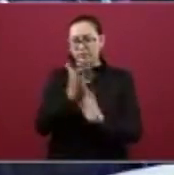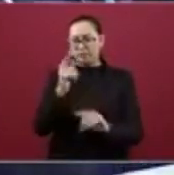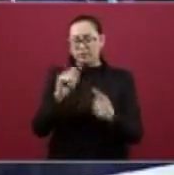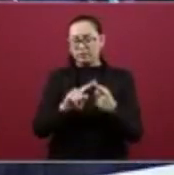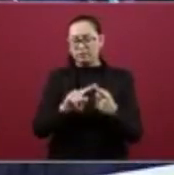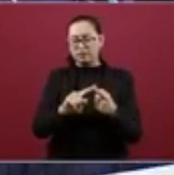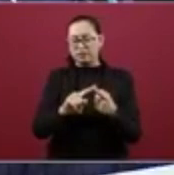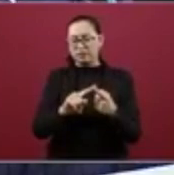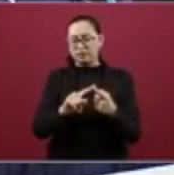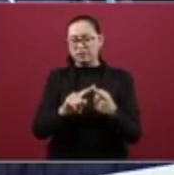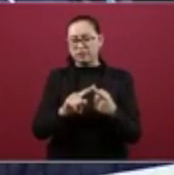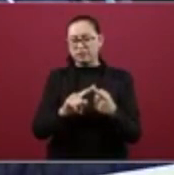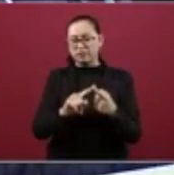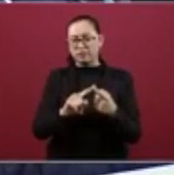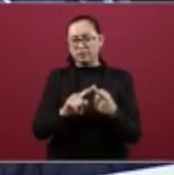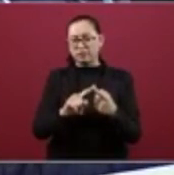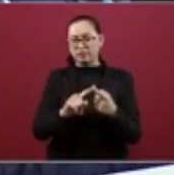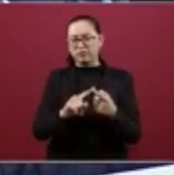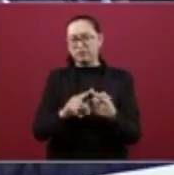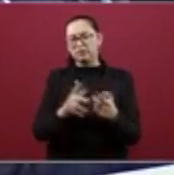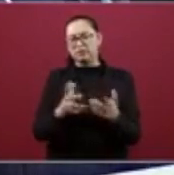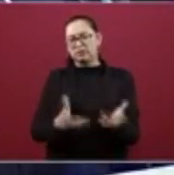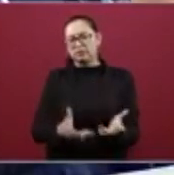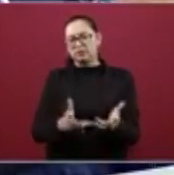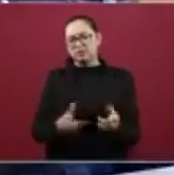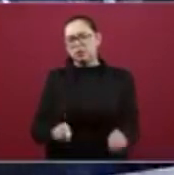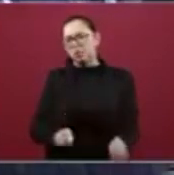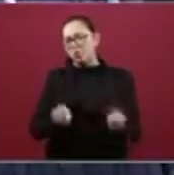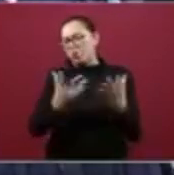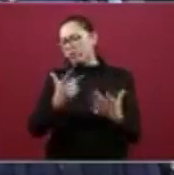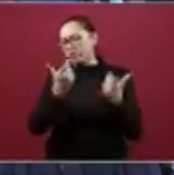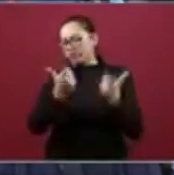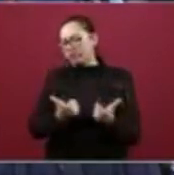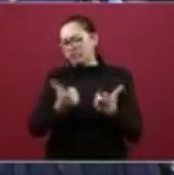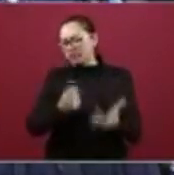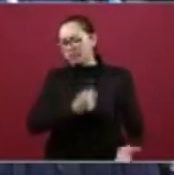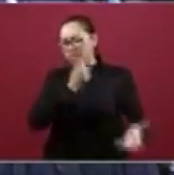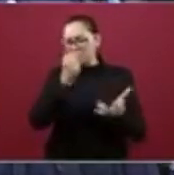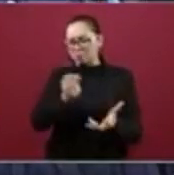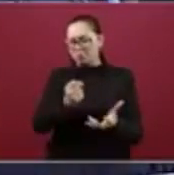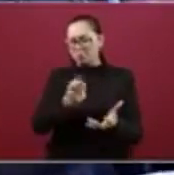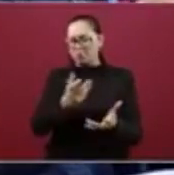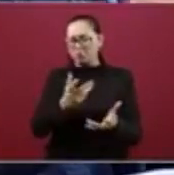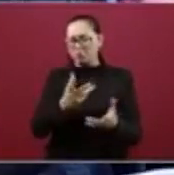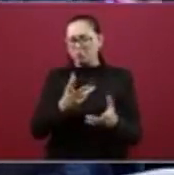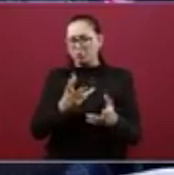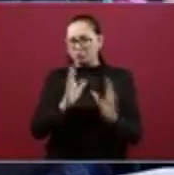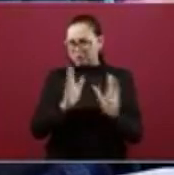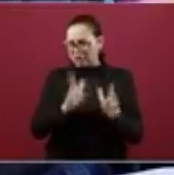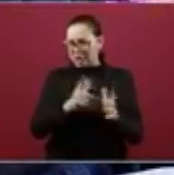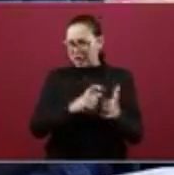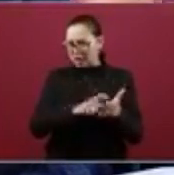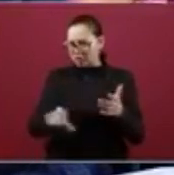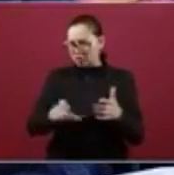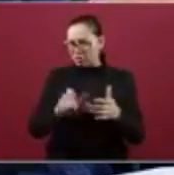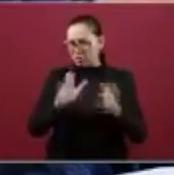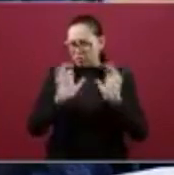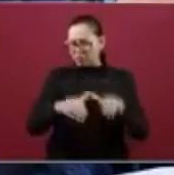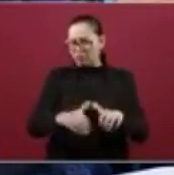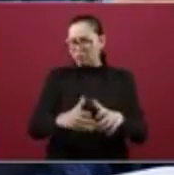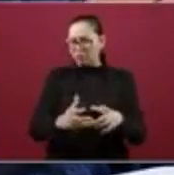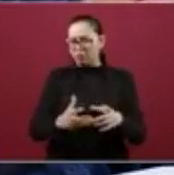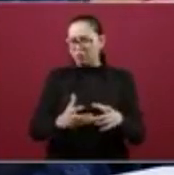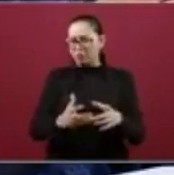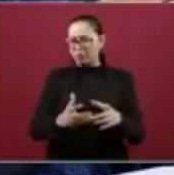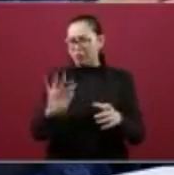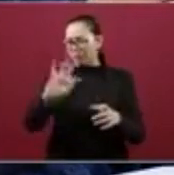plataformas, más o menos cuál es el monto aproximado del que ya se ha contratado, una cifra, no